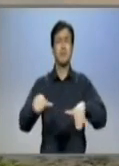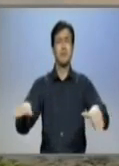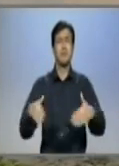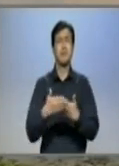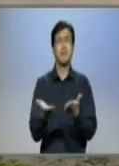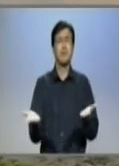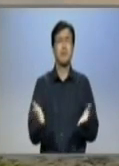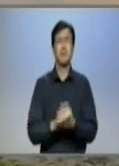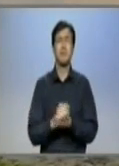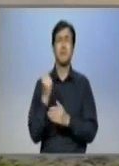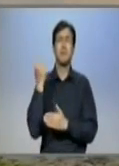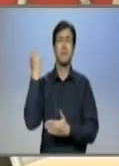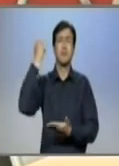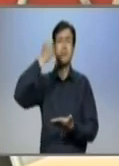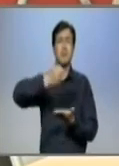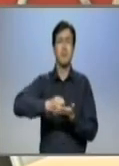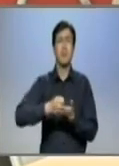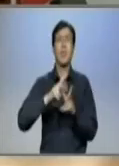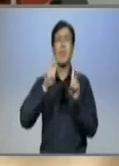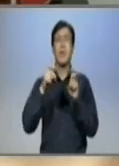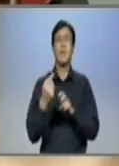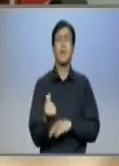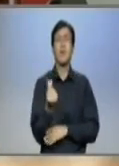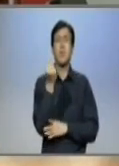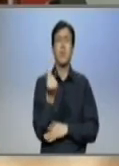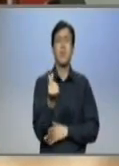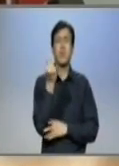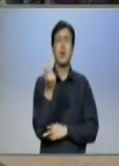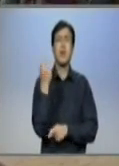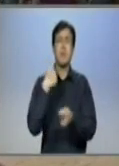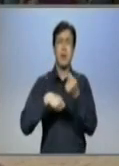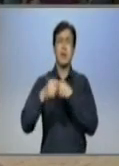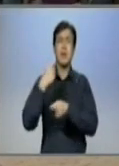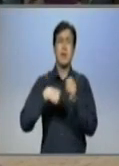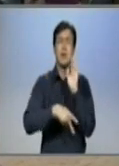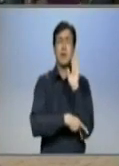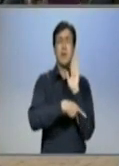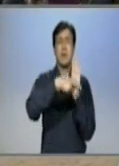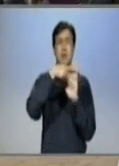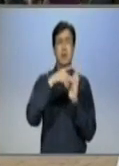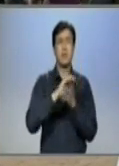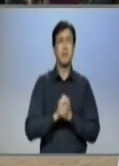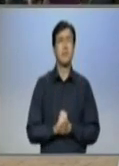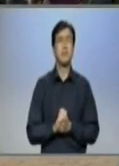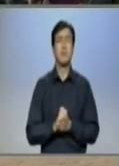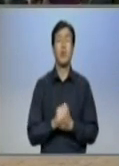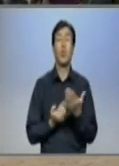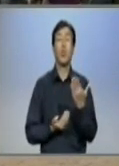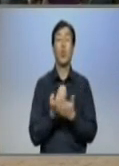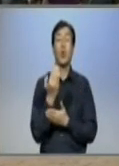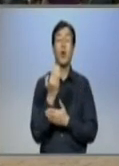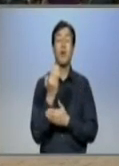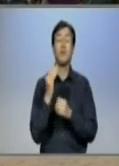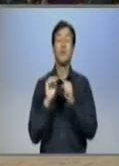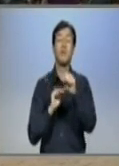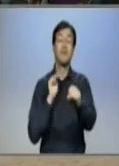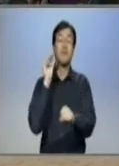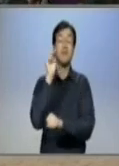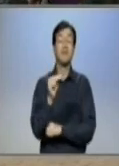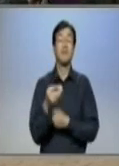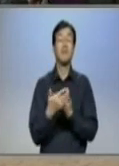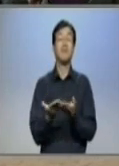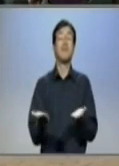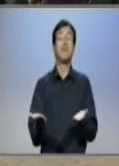obra es financiada con los excedentes y utilidades de la venta del petróleo. La unidad del milenio al momento está constando